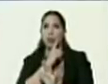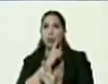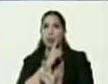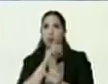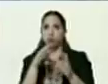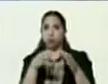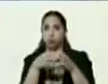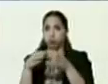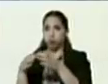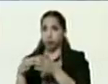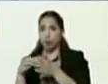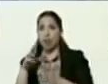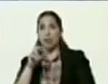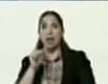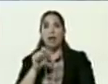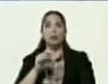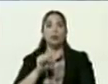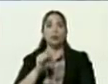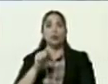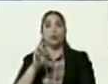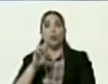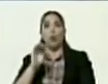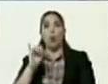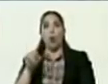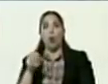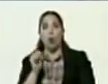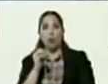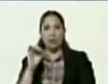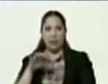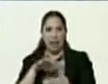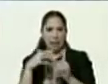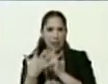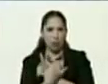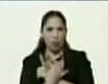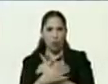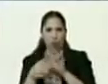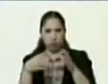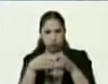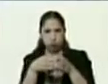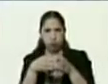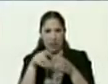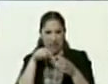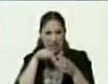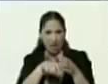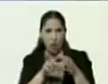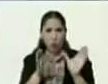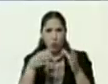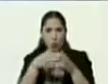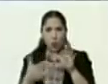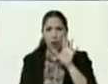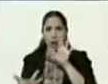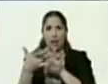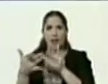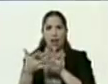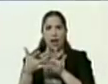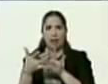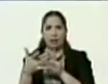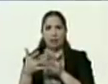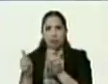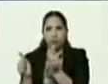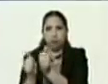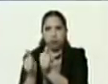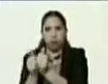rastrojero. Y alrededor del ciclo rastrojero, decir, del enlace, de la complicidad, de la